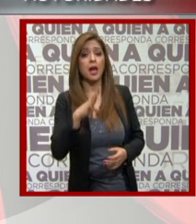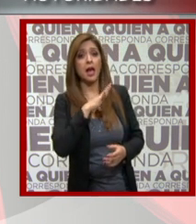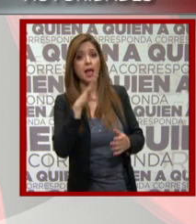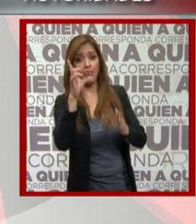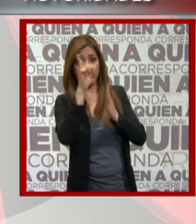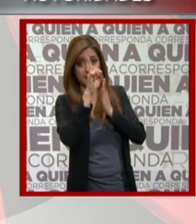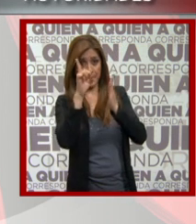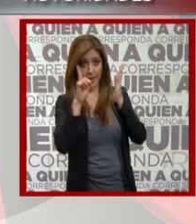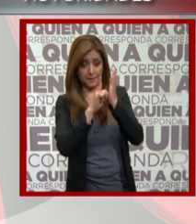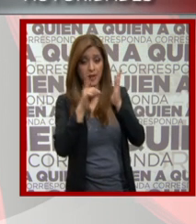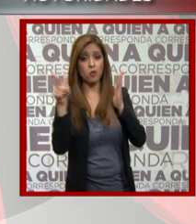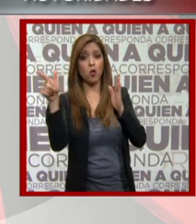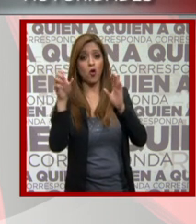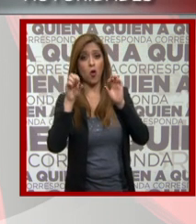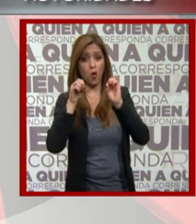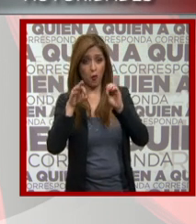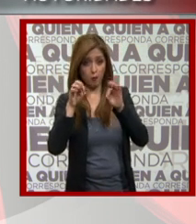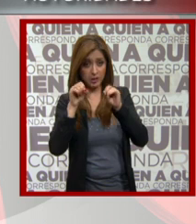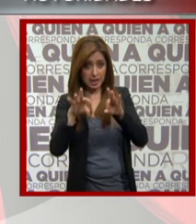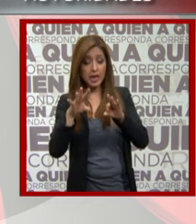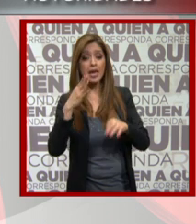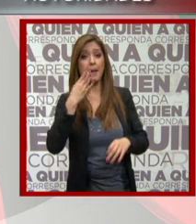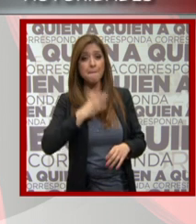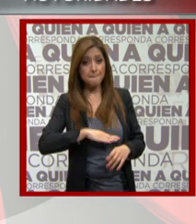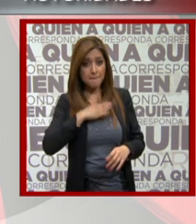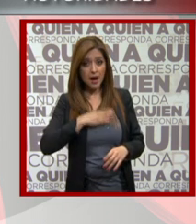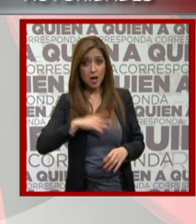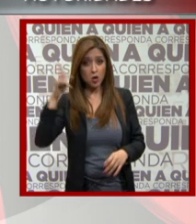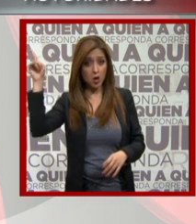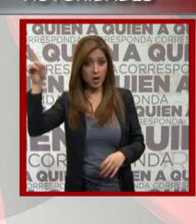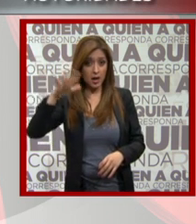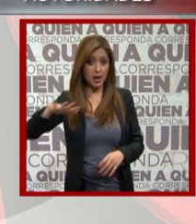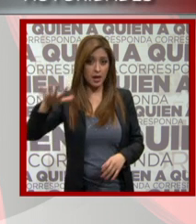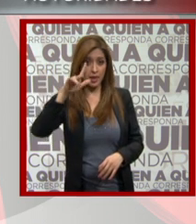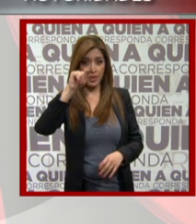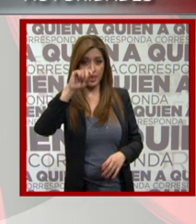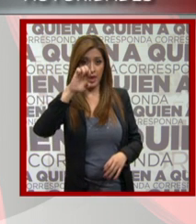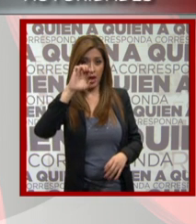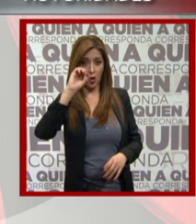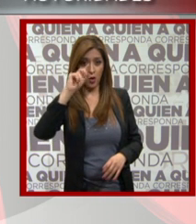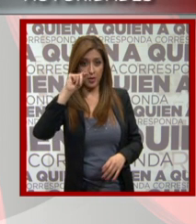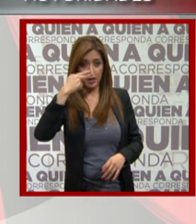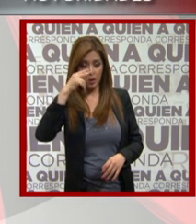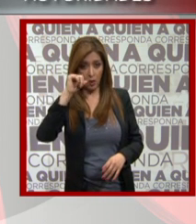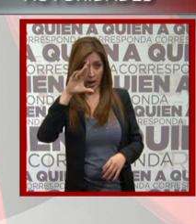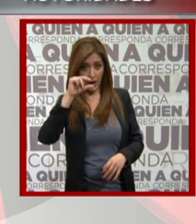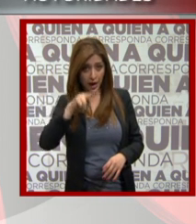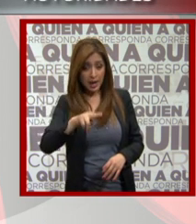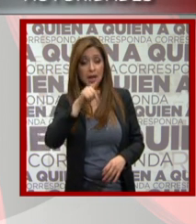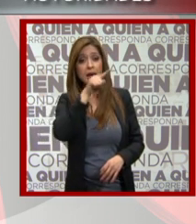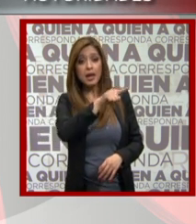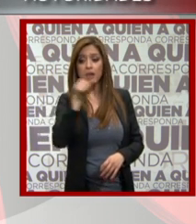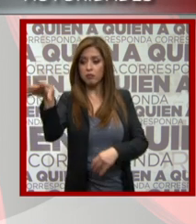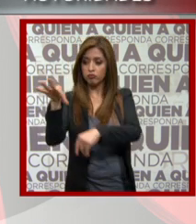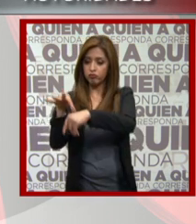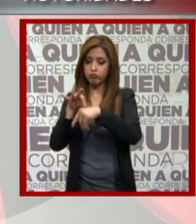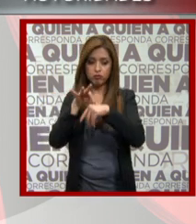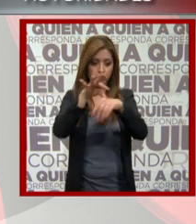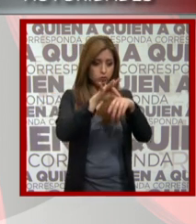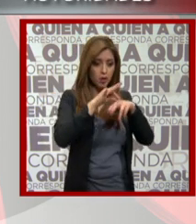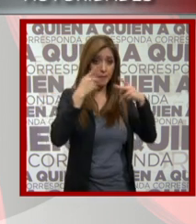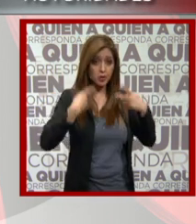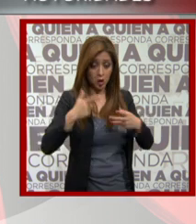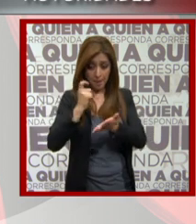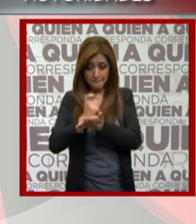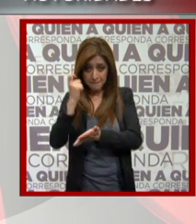Tiene departamentos y oficinas y baños públicos en el centro de San Juan de Teotihuacán. De hecho, es gente pues que contrata gente y no les paga